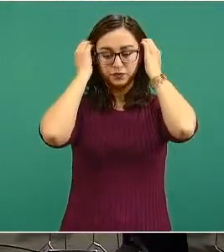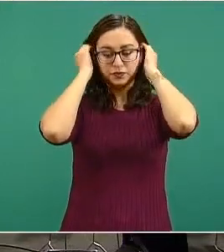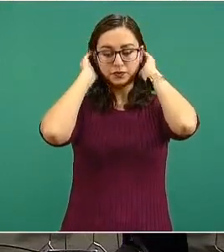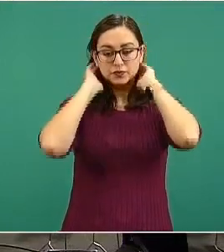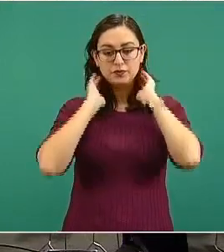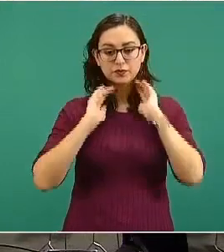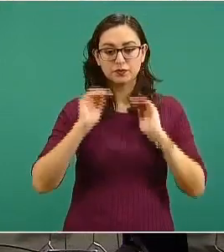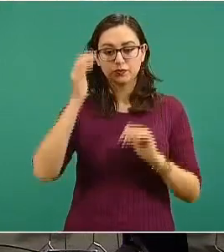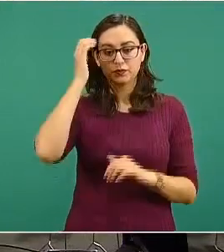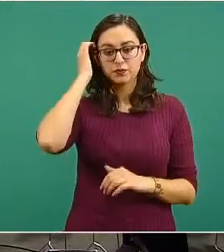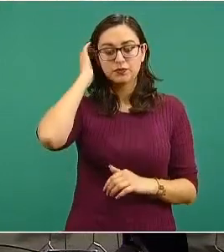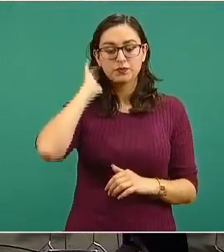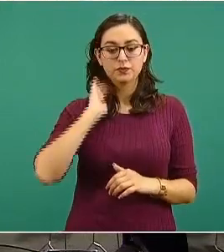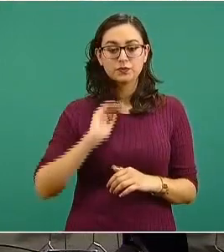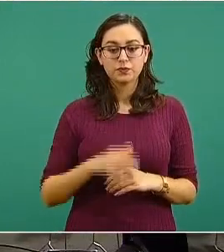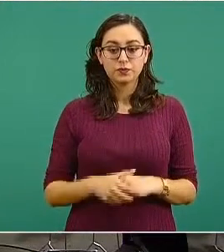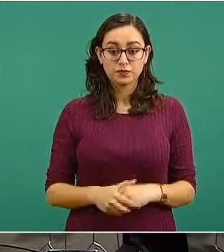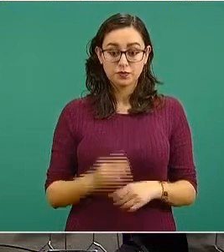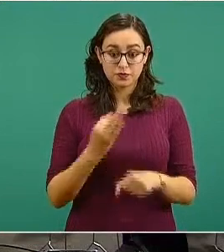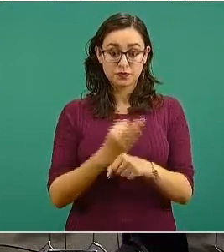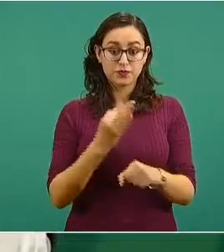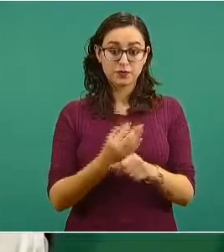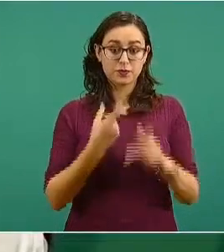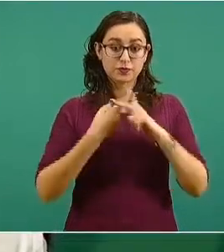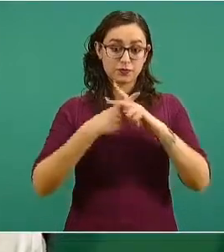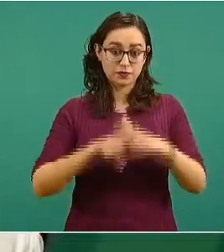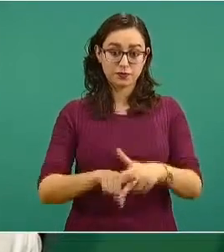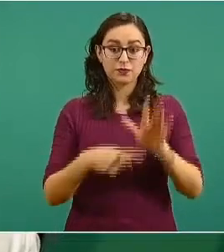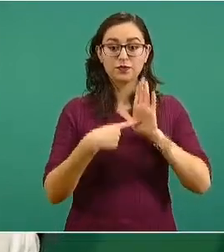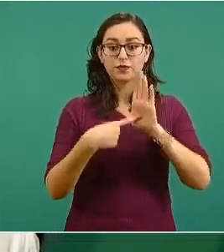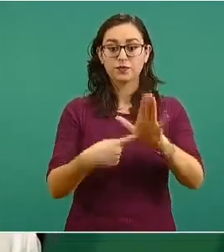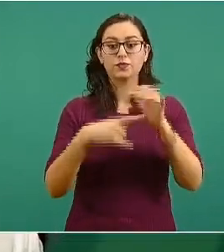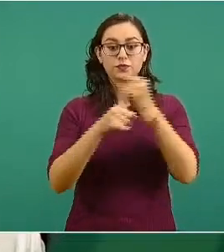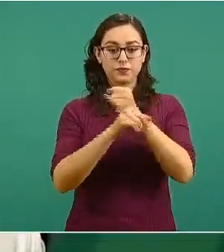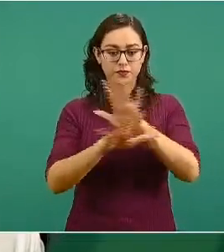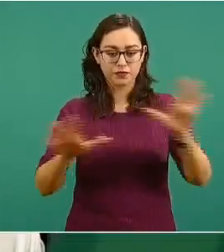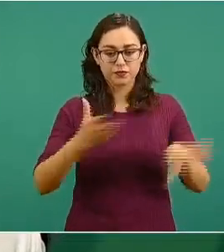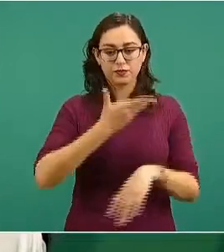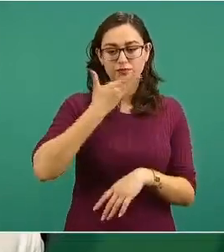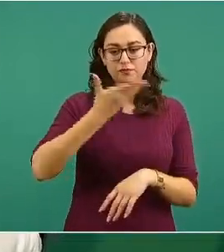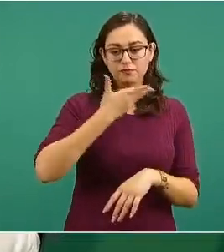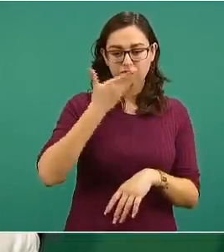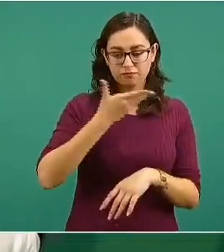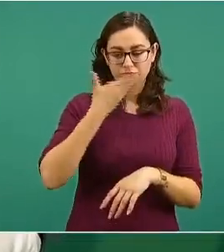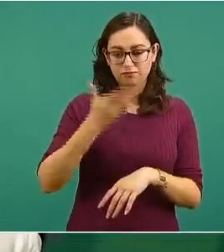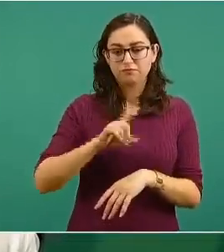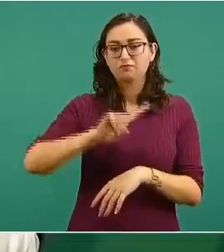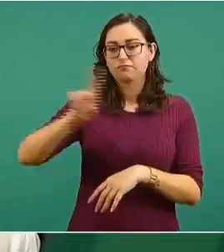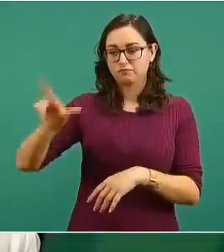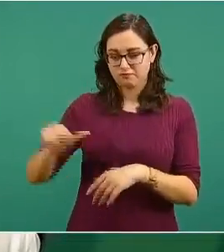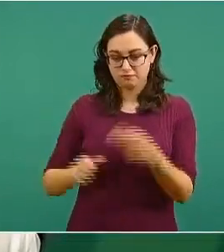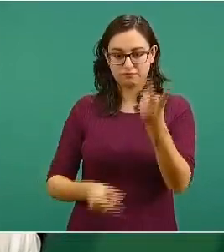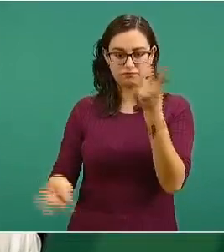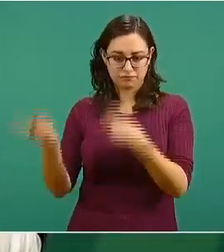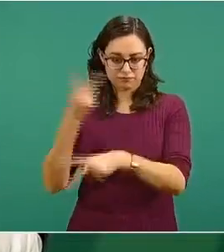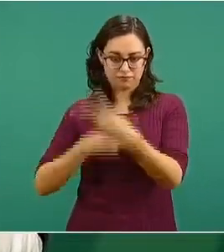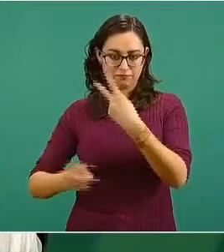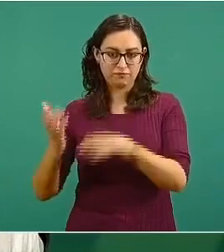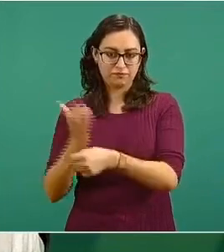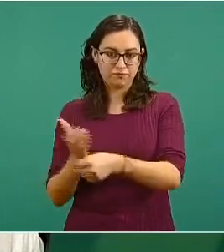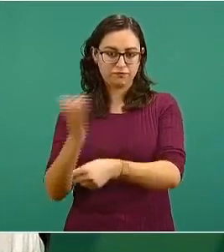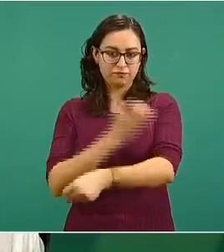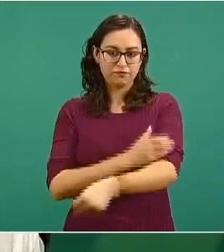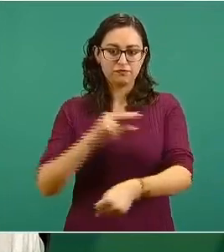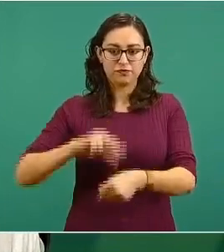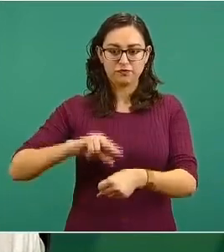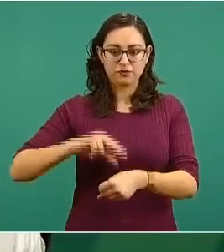presentación del informe técnico y esperamos que en algunos minutos llegue el doctor